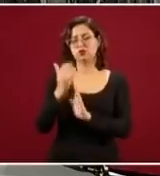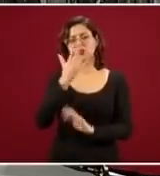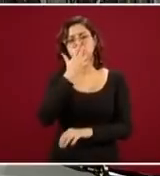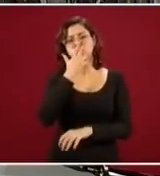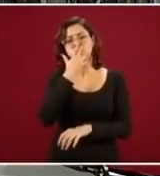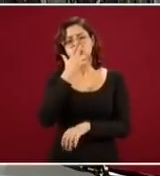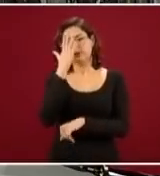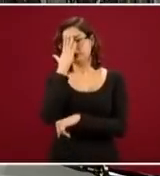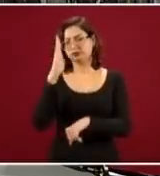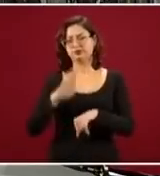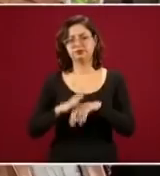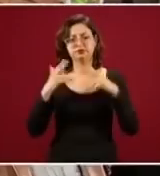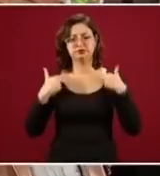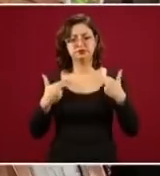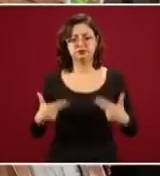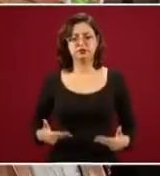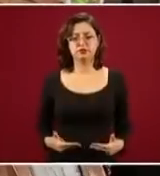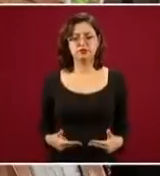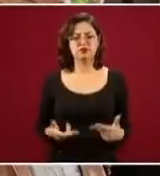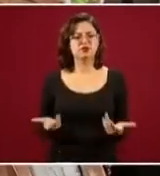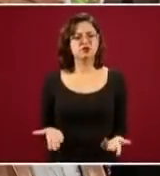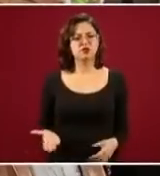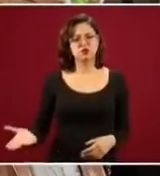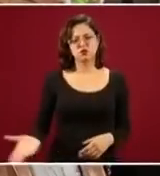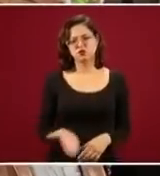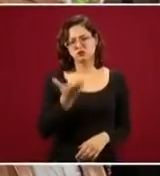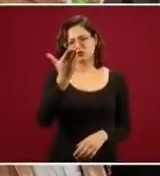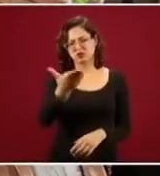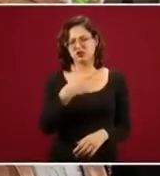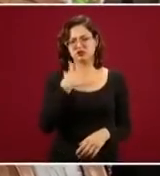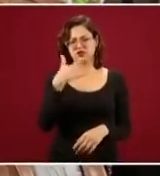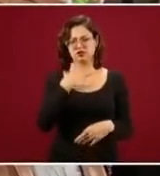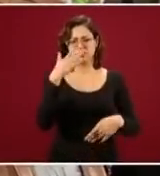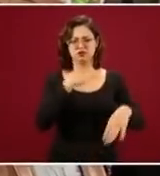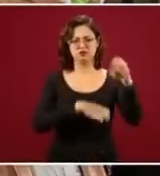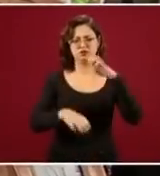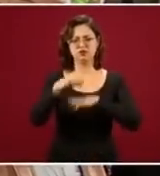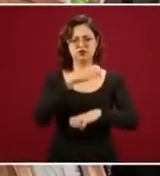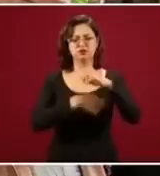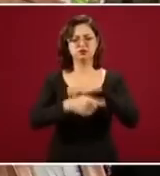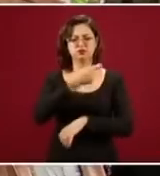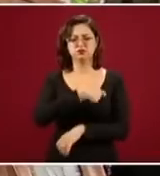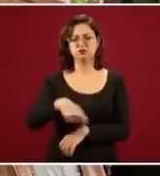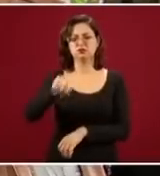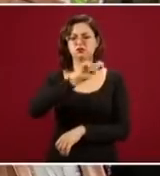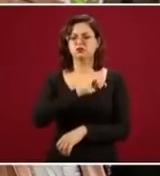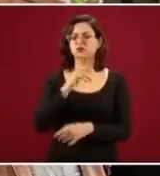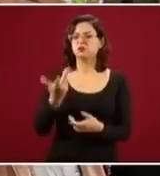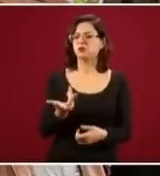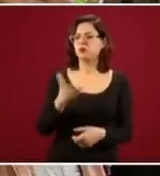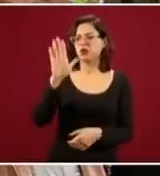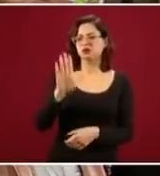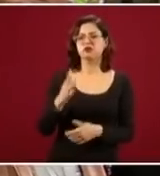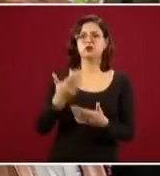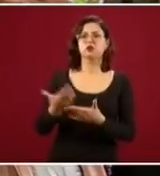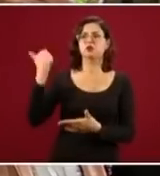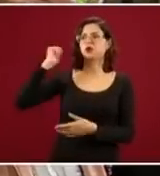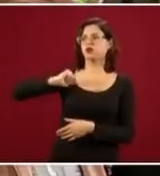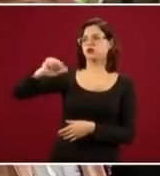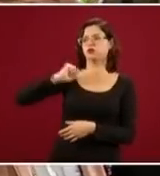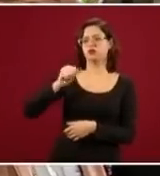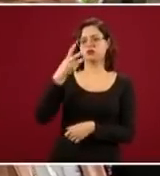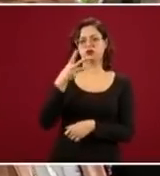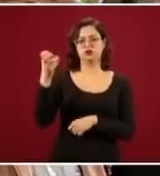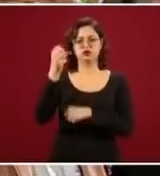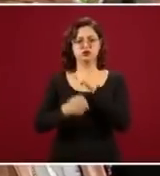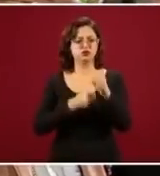¿Cuál es su posición de su gobierno con esta empresa española? Porque al parecer a los españoles no les bastó 300 años de saqueo y hoy siguen